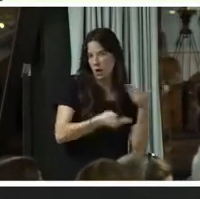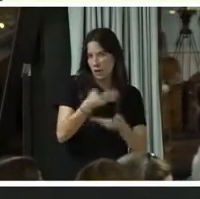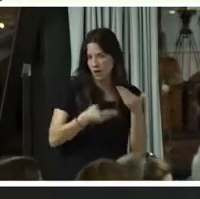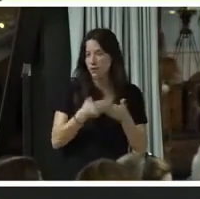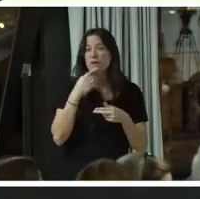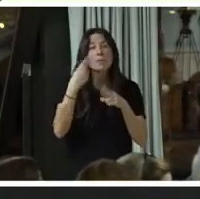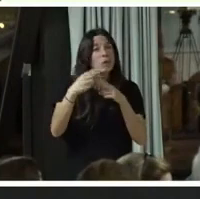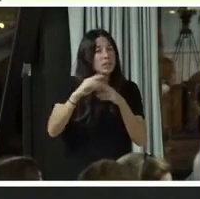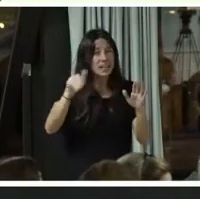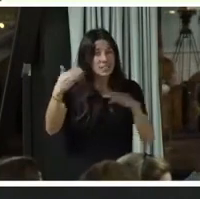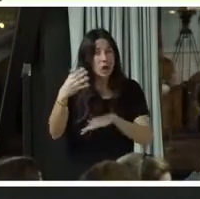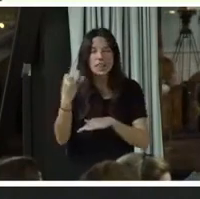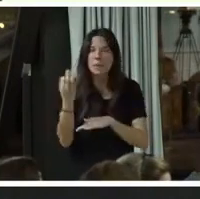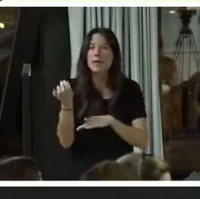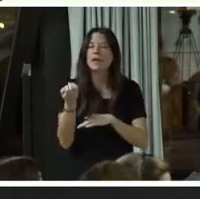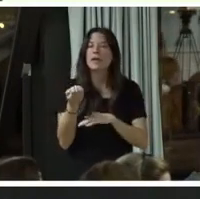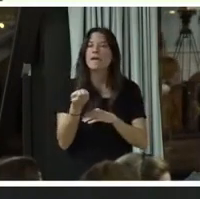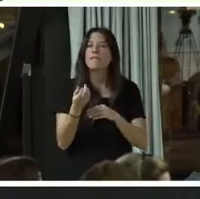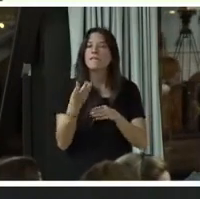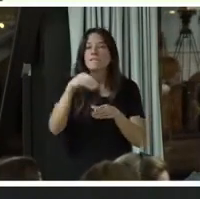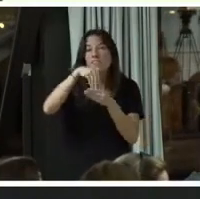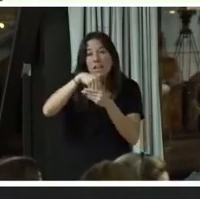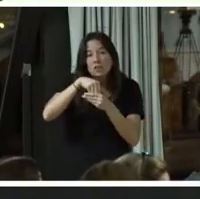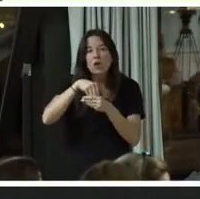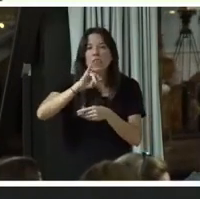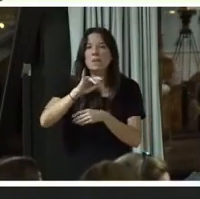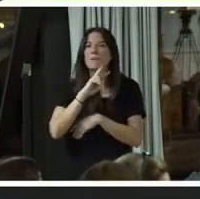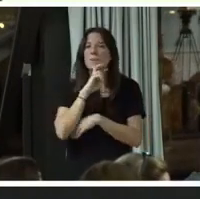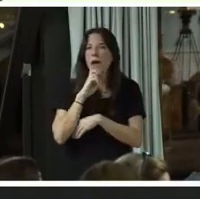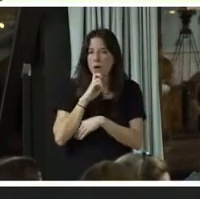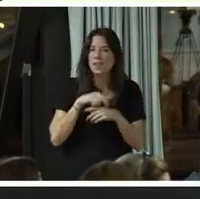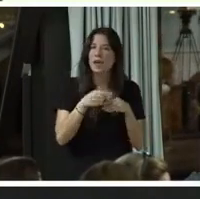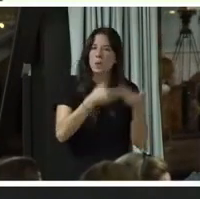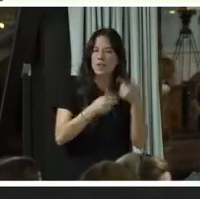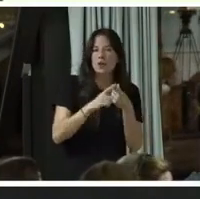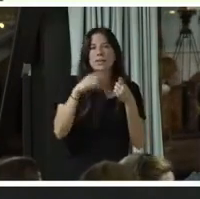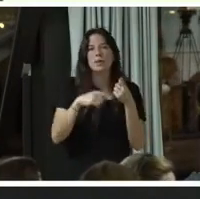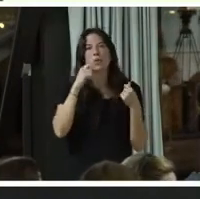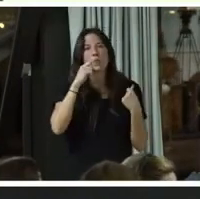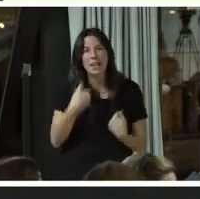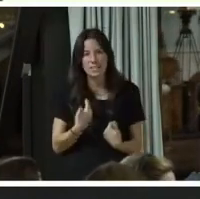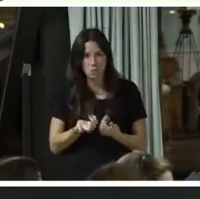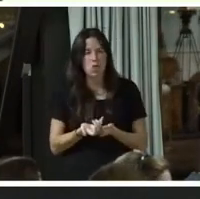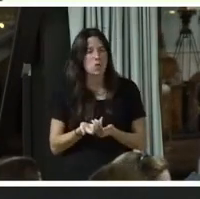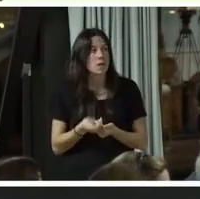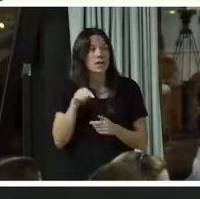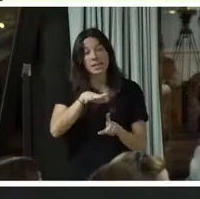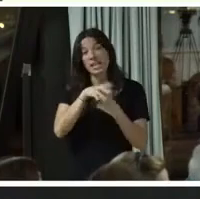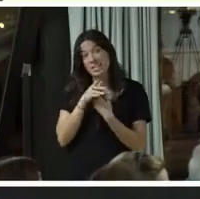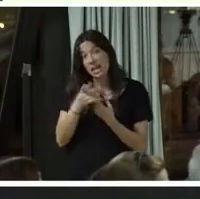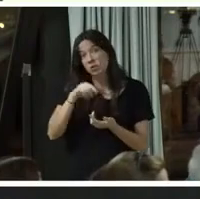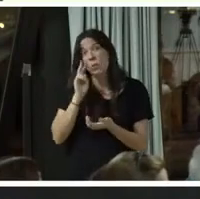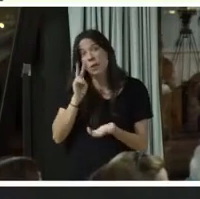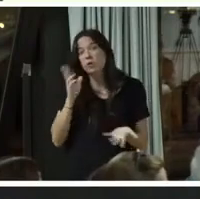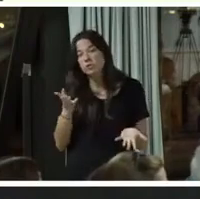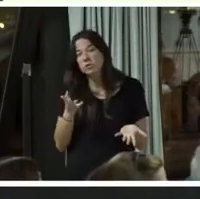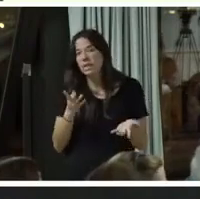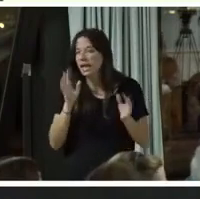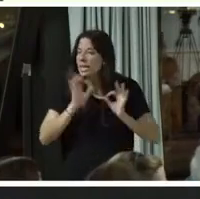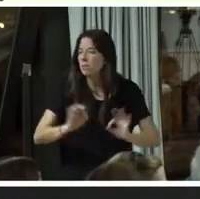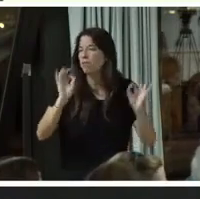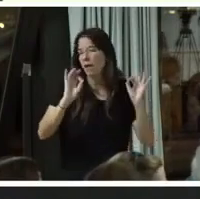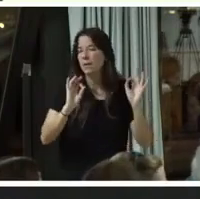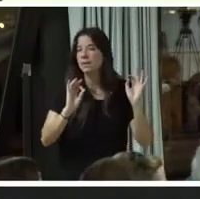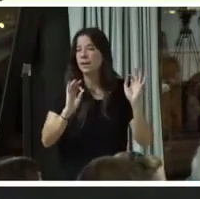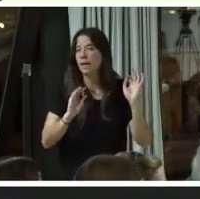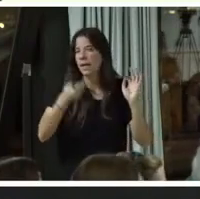que estar vertebrada y tiene que estar informada por los valores de la cooperación y del humanismo Y en este caso pues estamos viendo que es especialmente